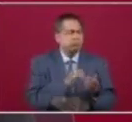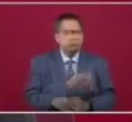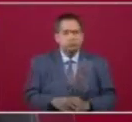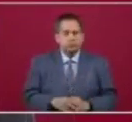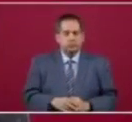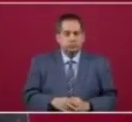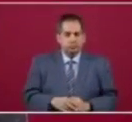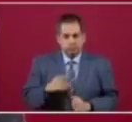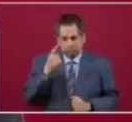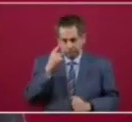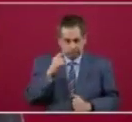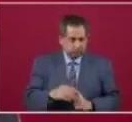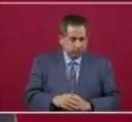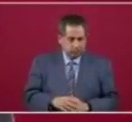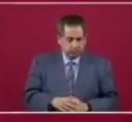pacífica para